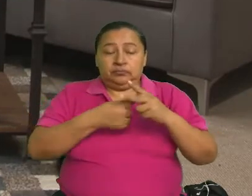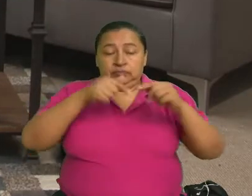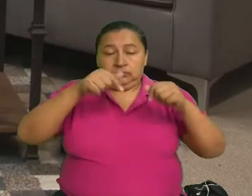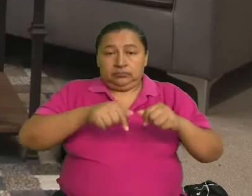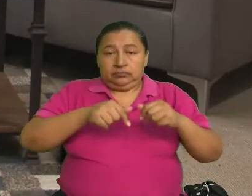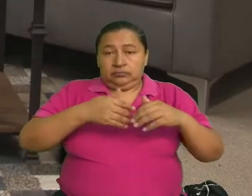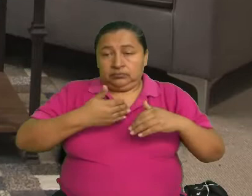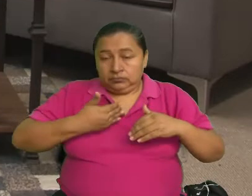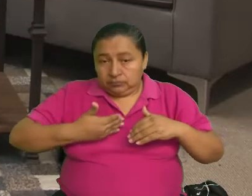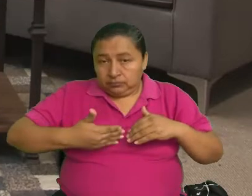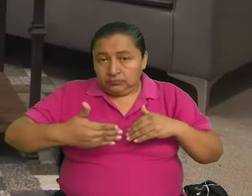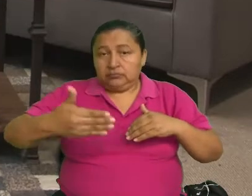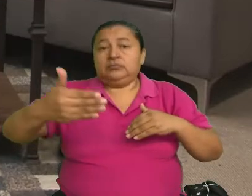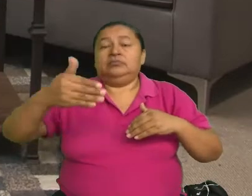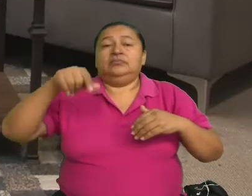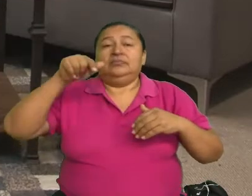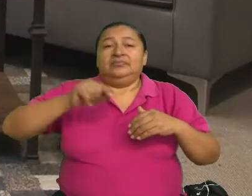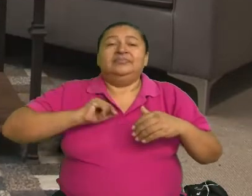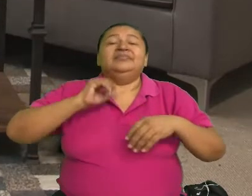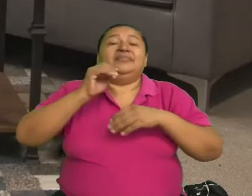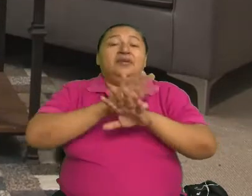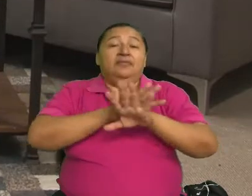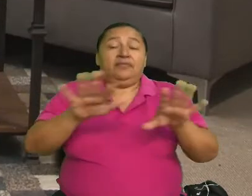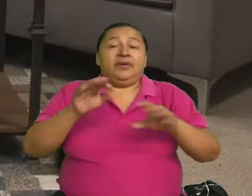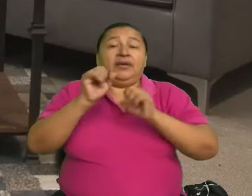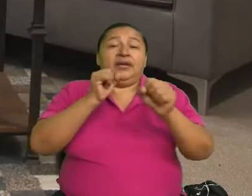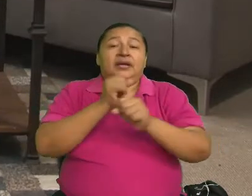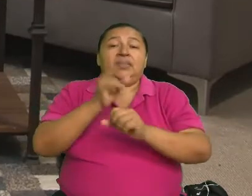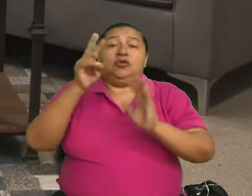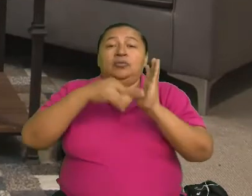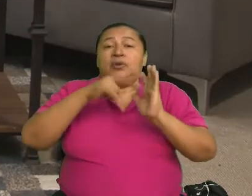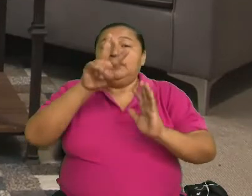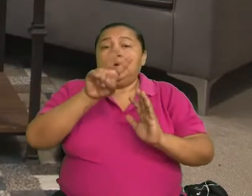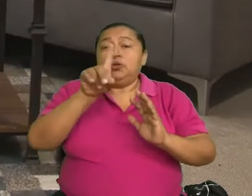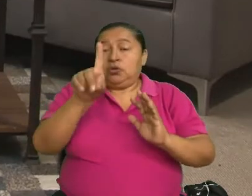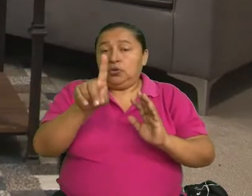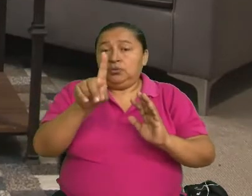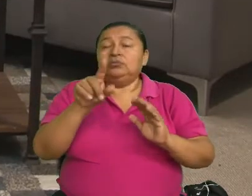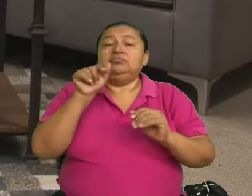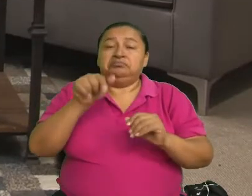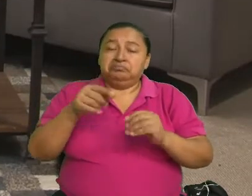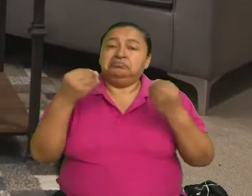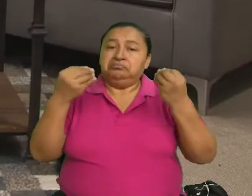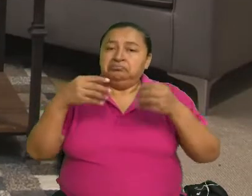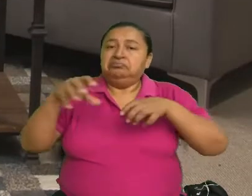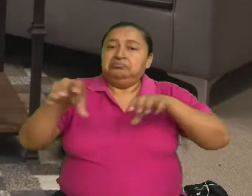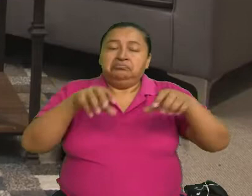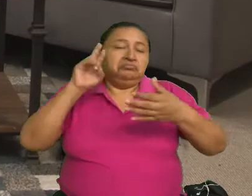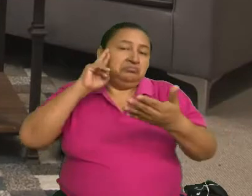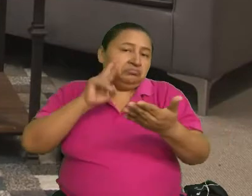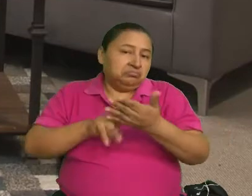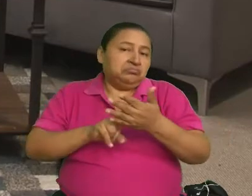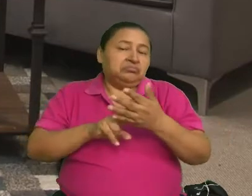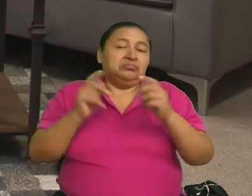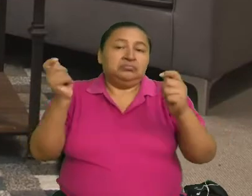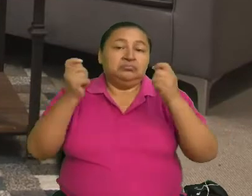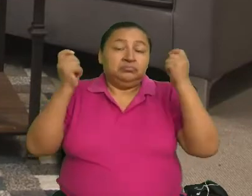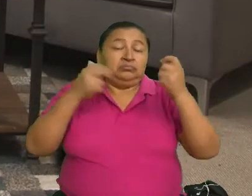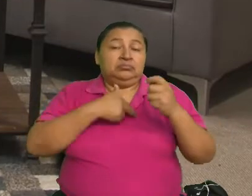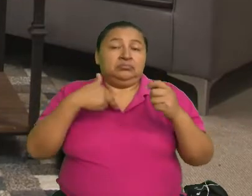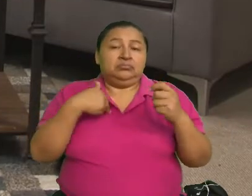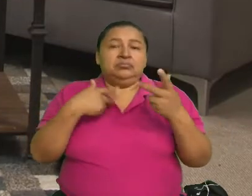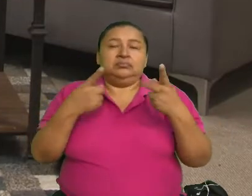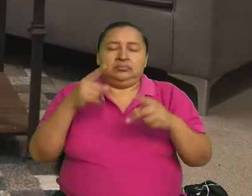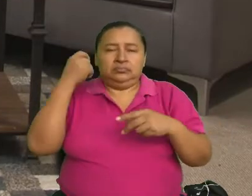mismo, pero también en el 21. Terminan en el 21. Realmente mucho que festejar, pero también entender